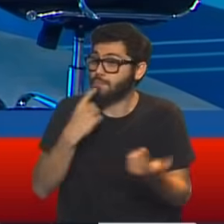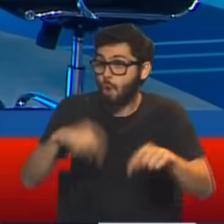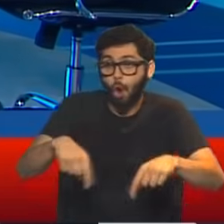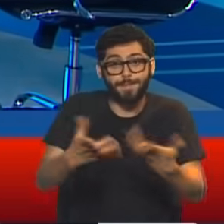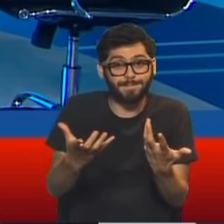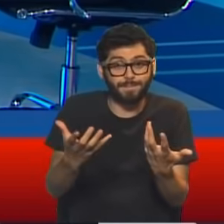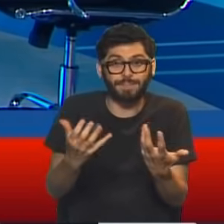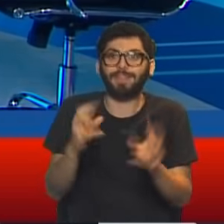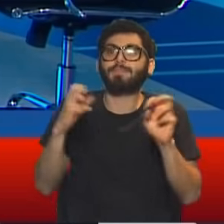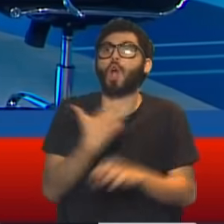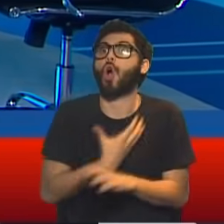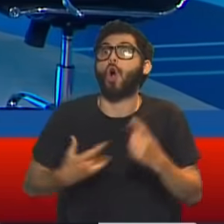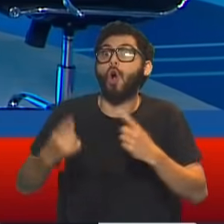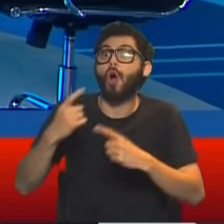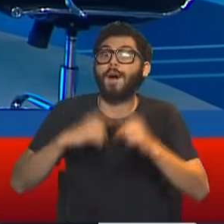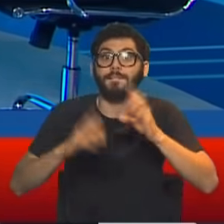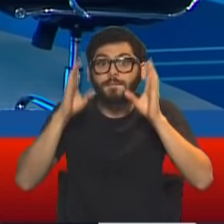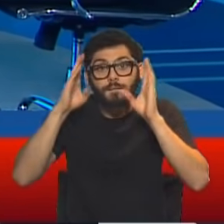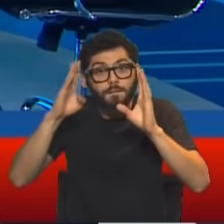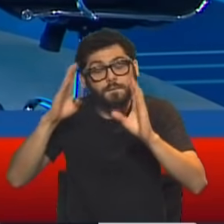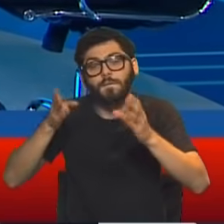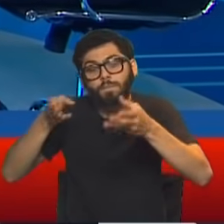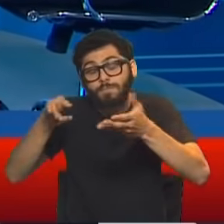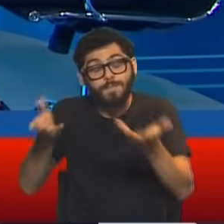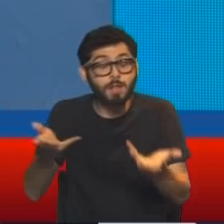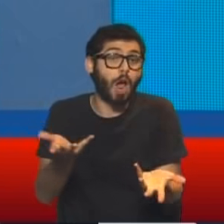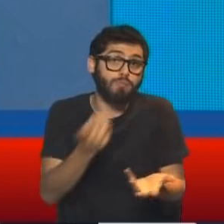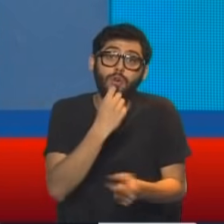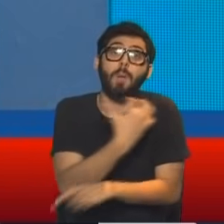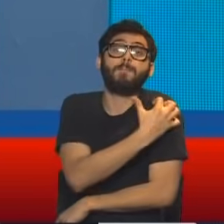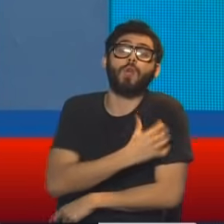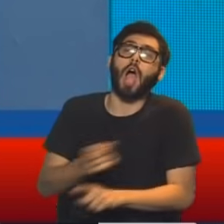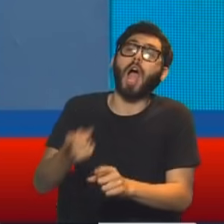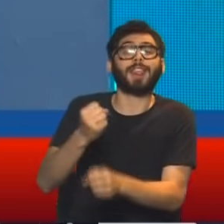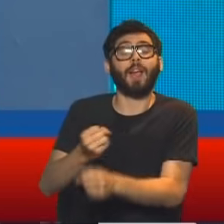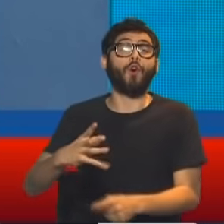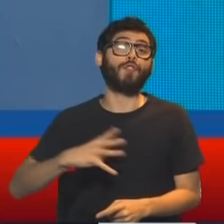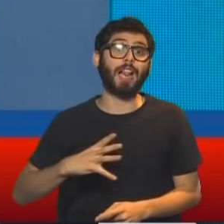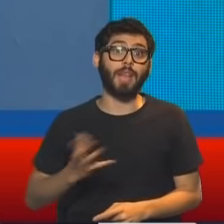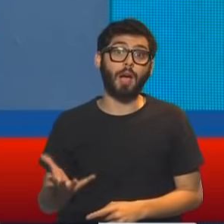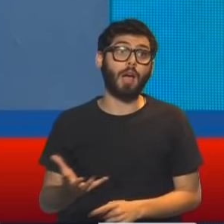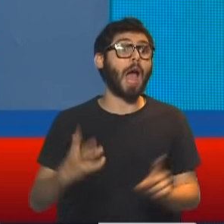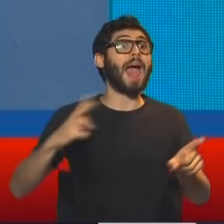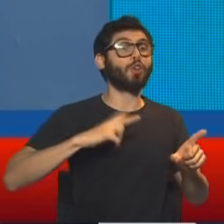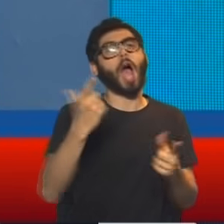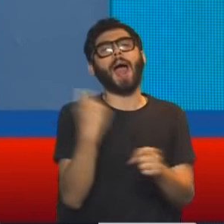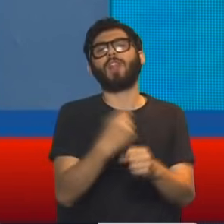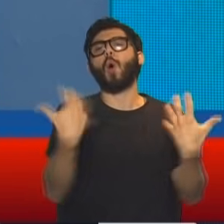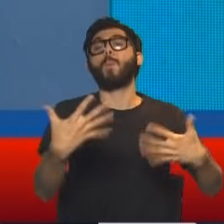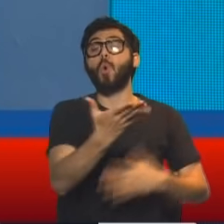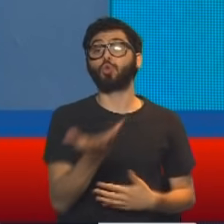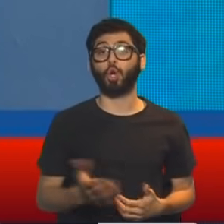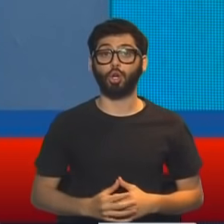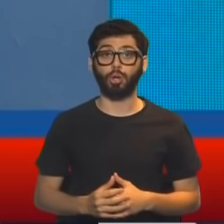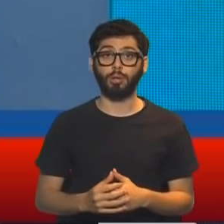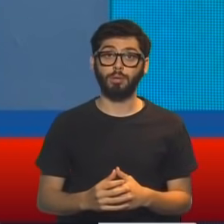en agenda gubernamental. Porque No estamos justamente discutiendo la idea riqueza. de que el que es pobre es porque no trabajó lo suficiente y el que es rico es porque trabajó mucho. Y eso